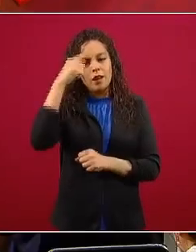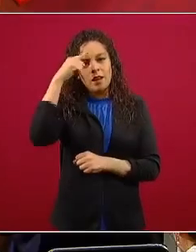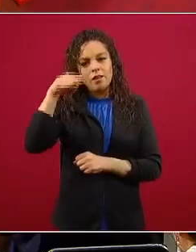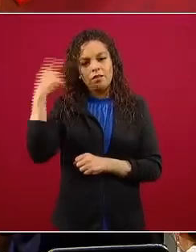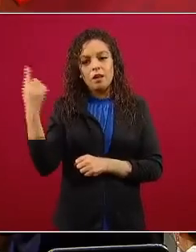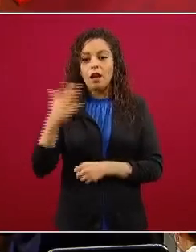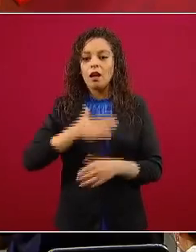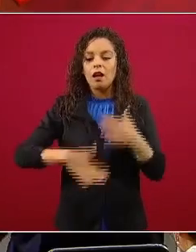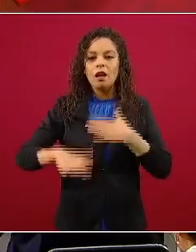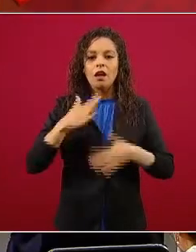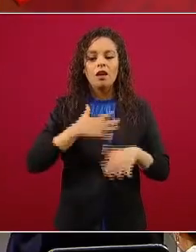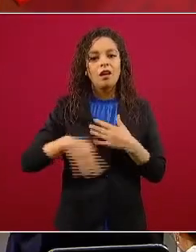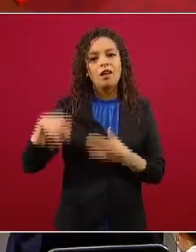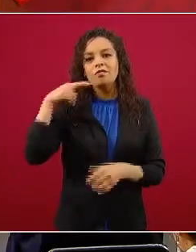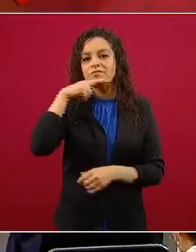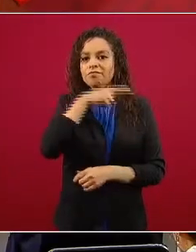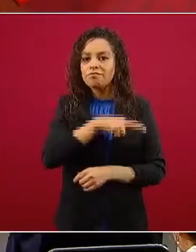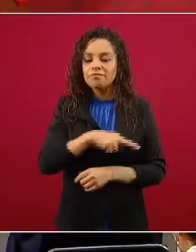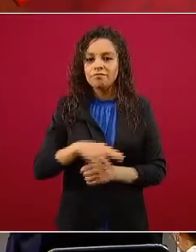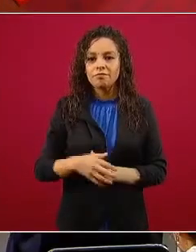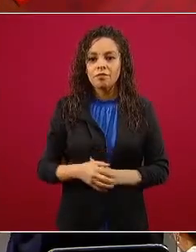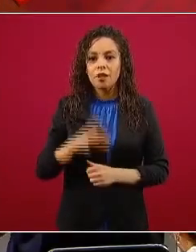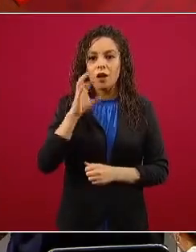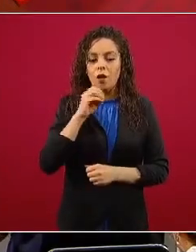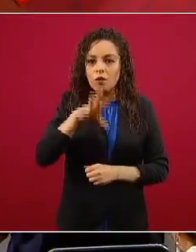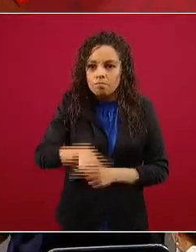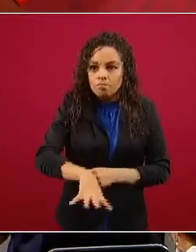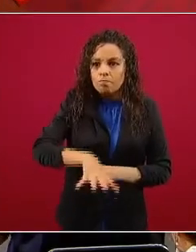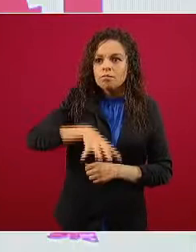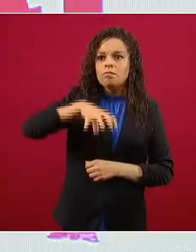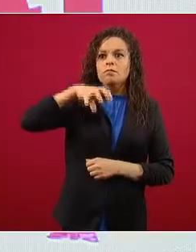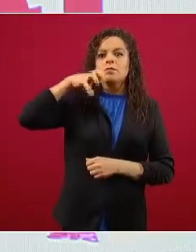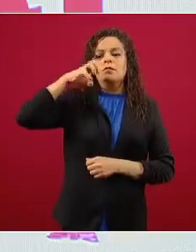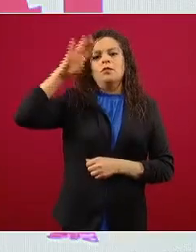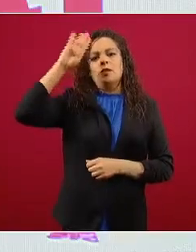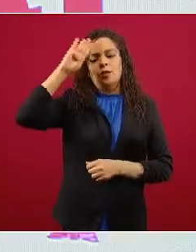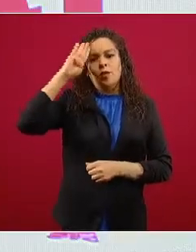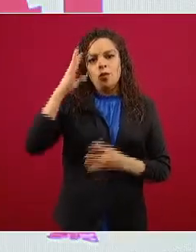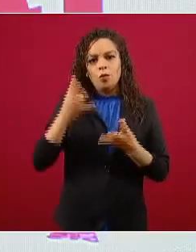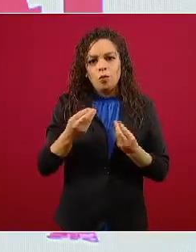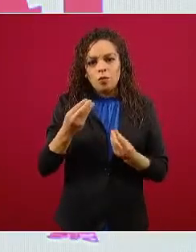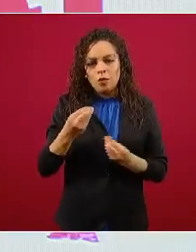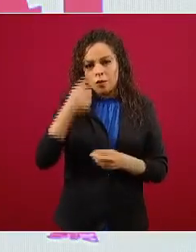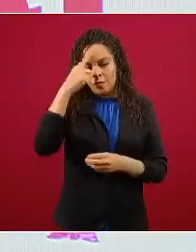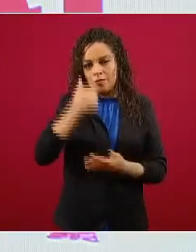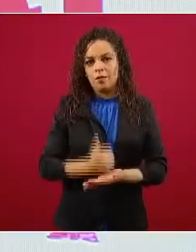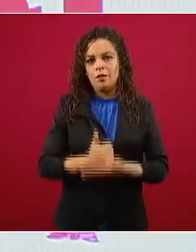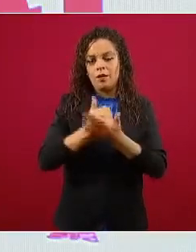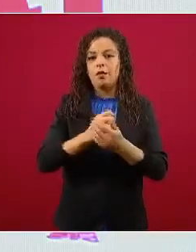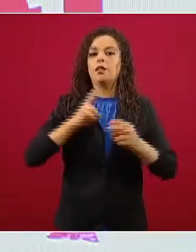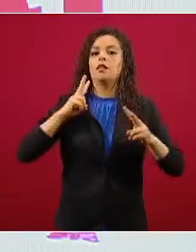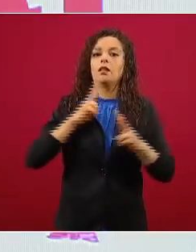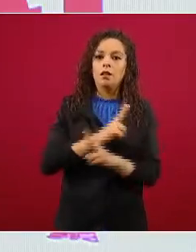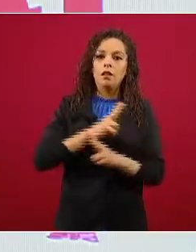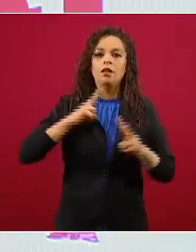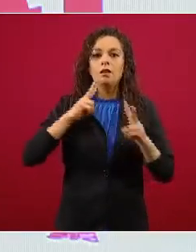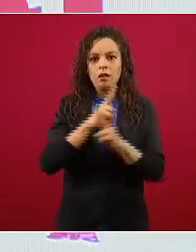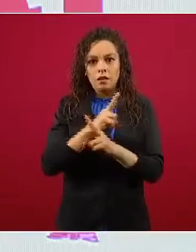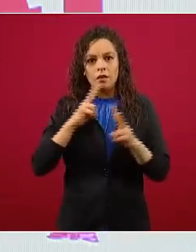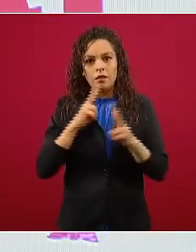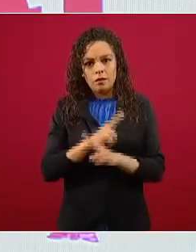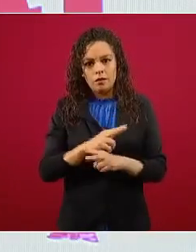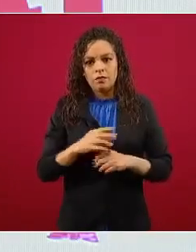porque necesitan inhalar con energía para aspirar mayor cantidad de aire, o se